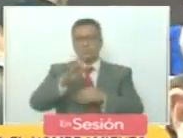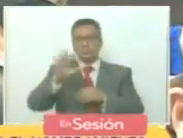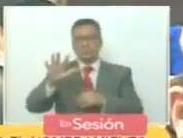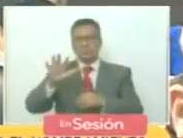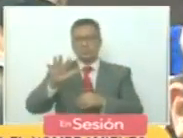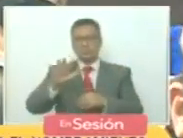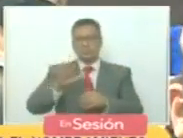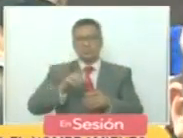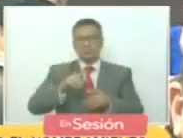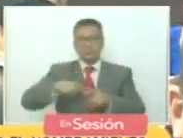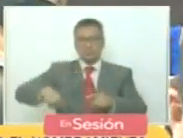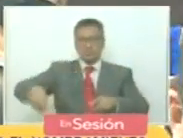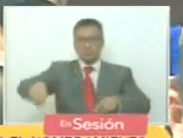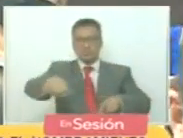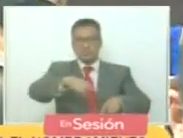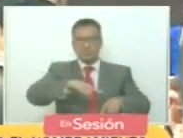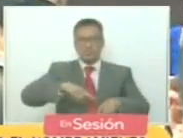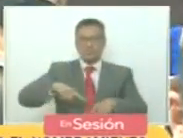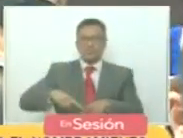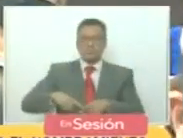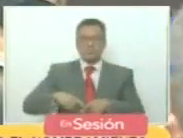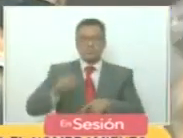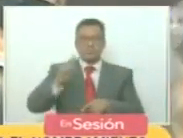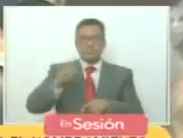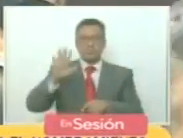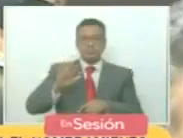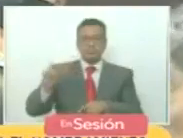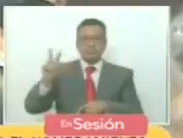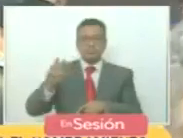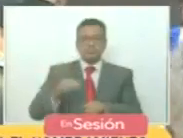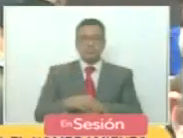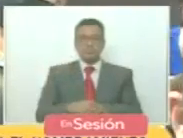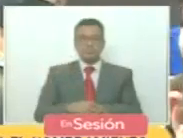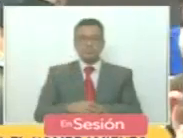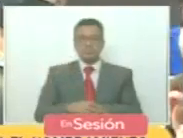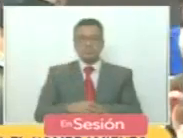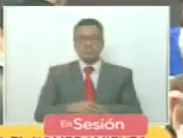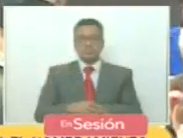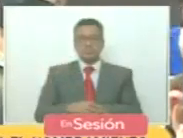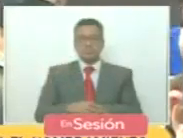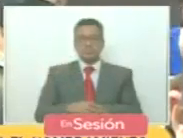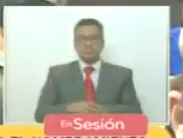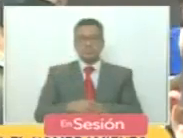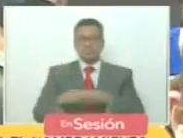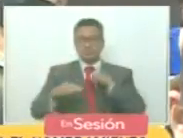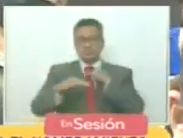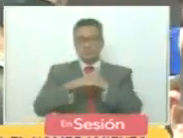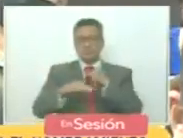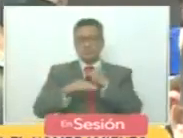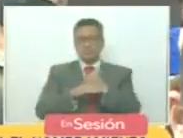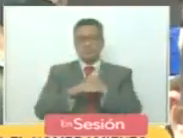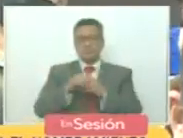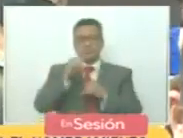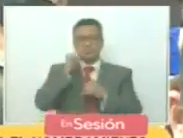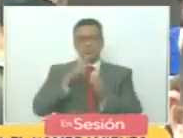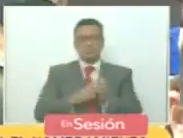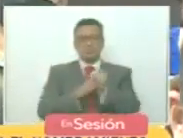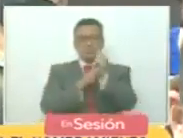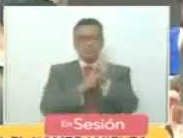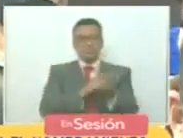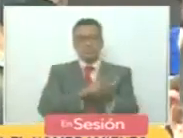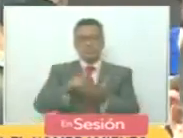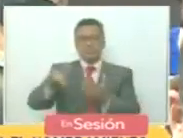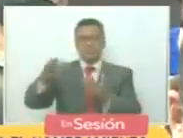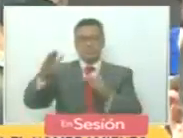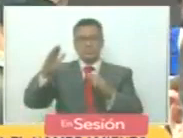916.445 kilómetros cuadrados de la República Bolivariana de Venezuela. Pero igual, un comandante piloto de